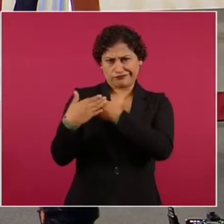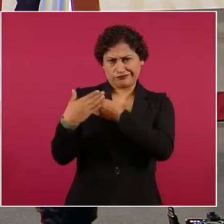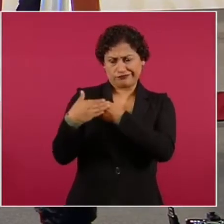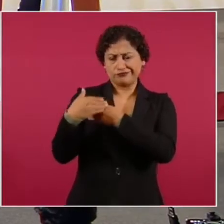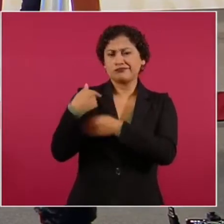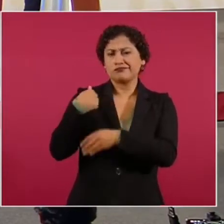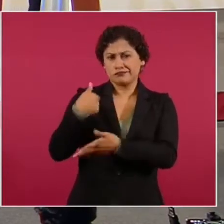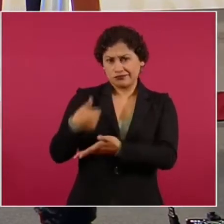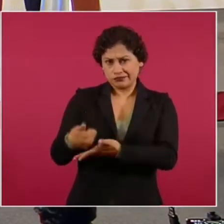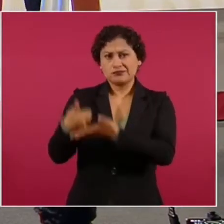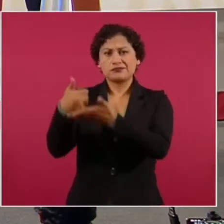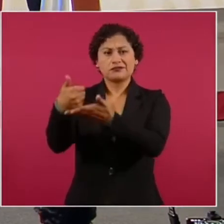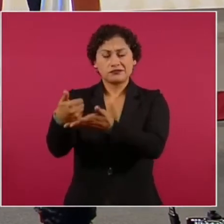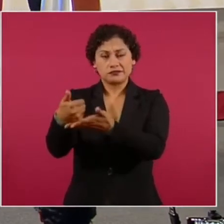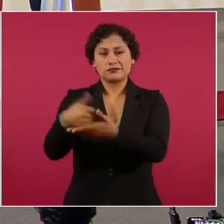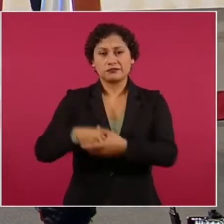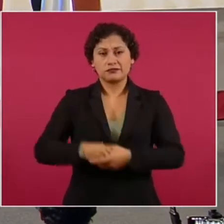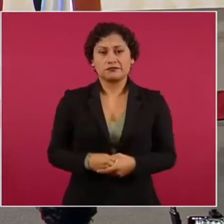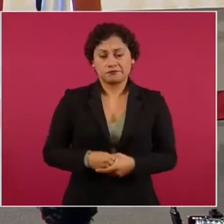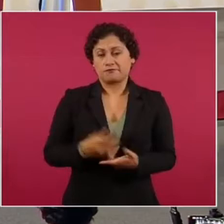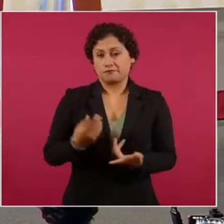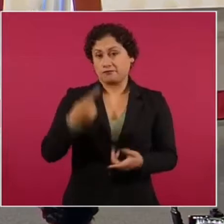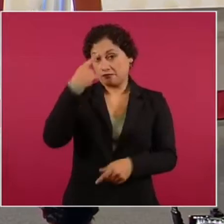con ese propósito.